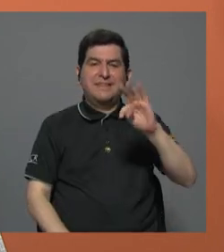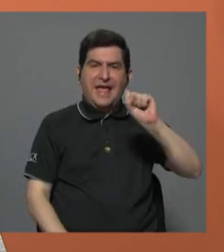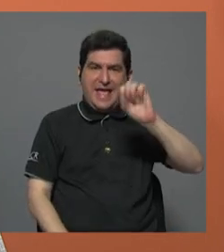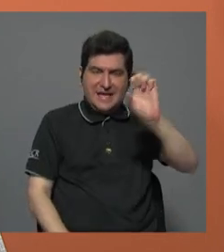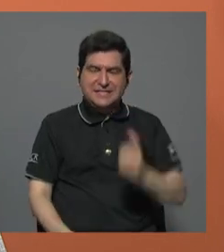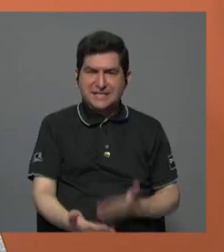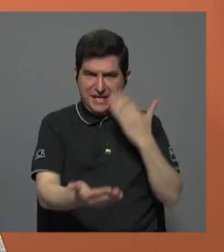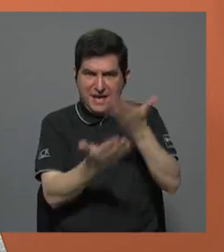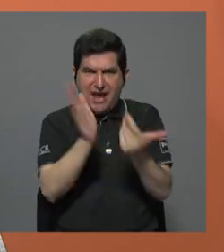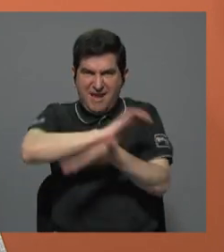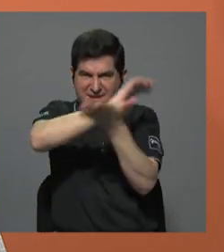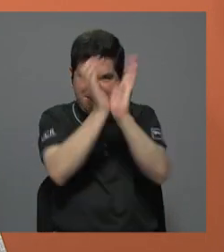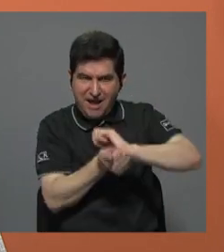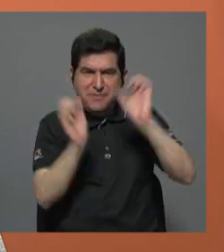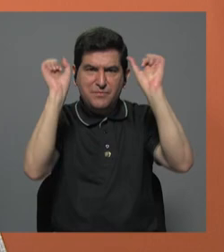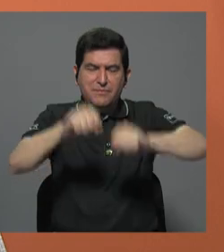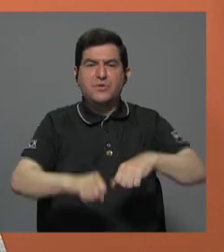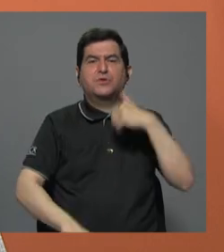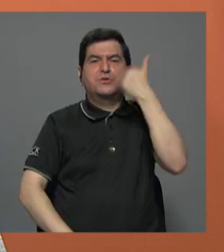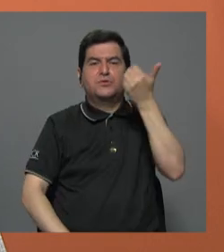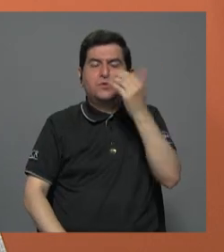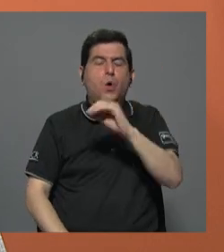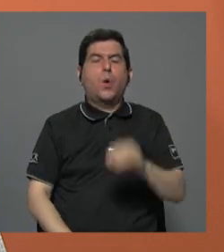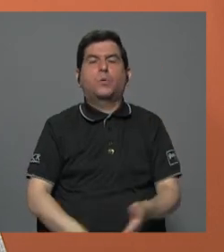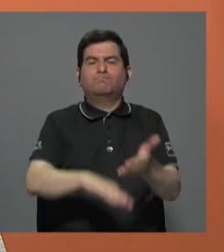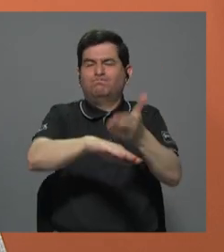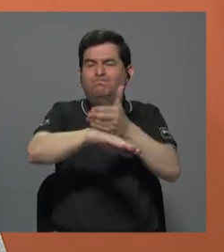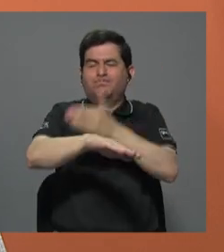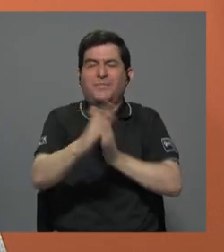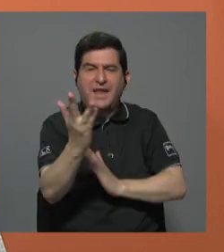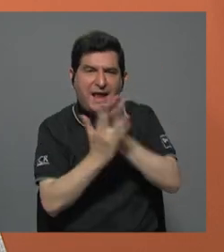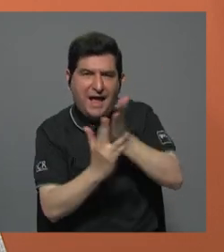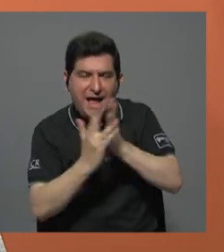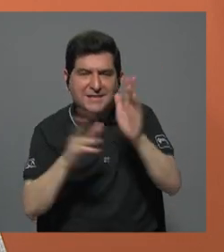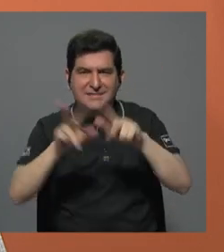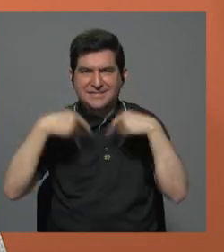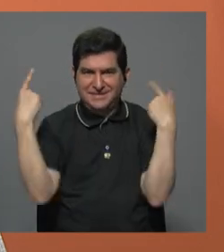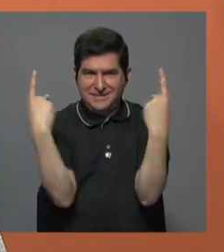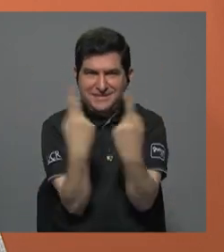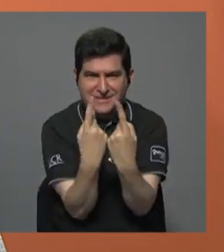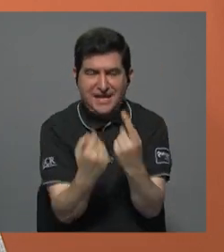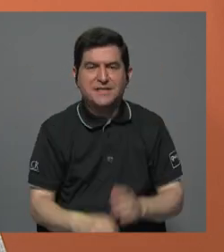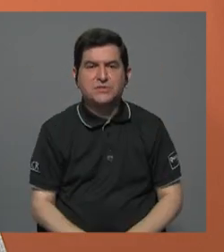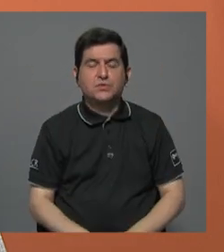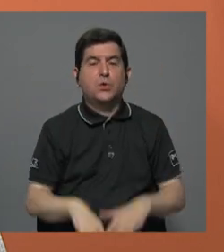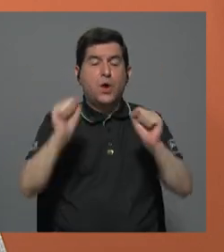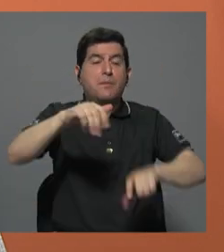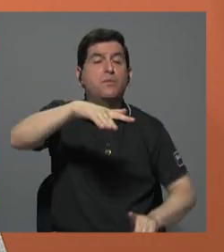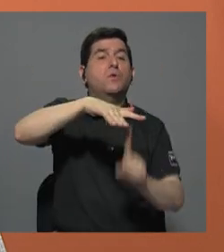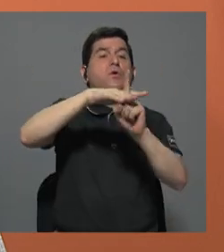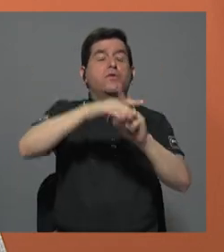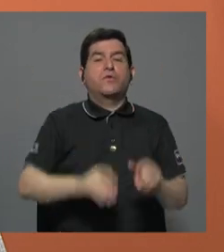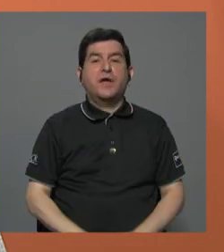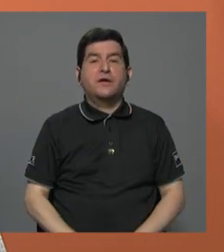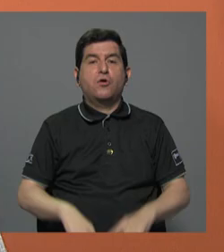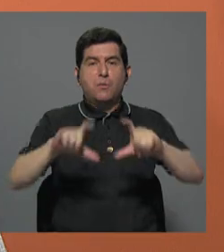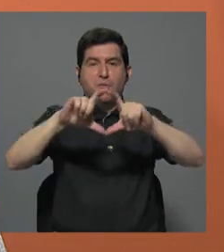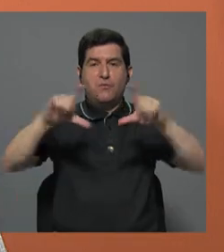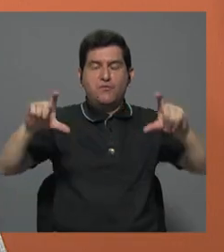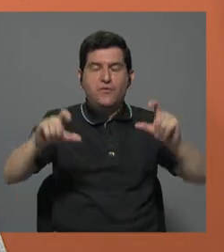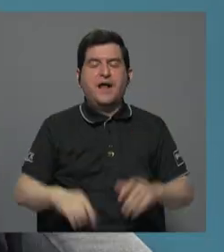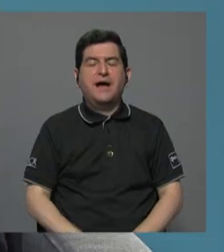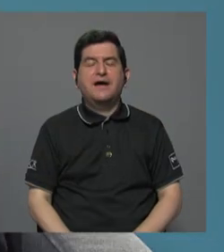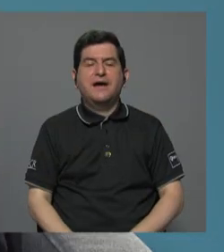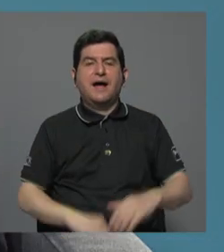elecciones ha planteado algunas reformas que podrían facilitar o podrían mejorar como el acceso de los partidos a hacer más visibles por ejemplo el tema las franjas electorales de